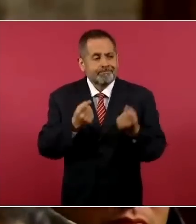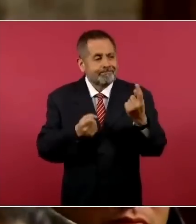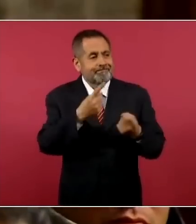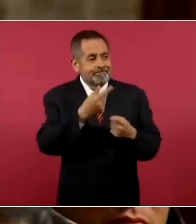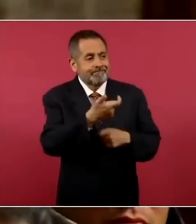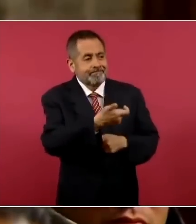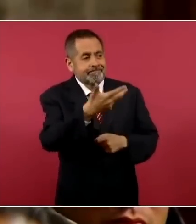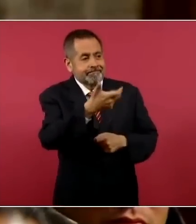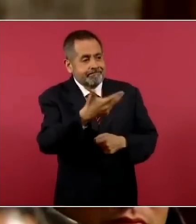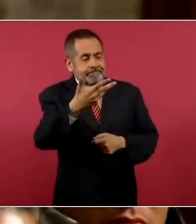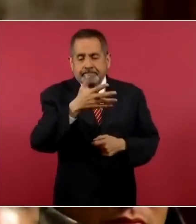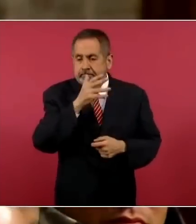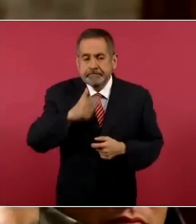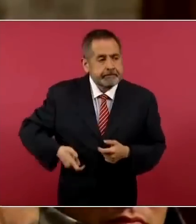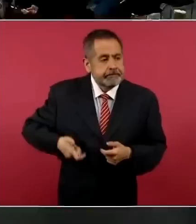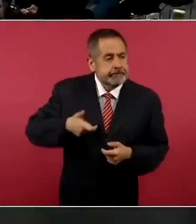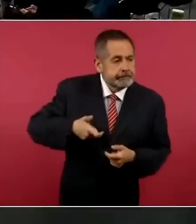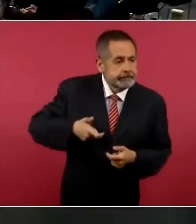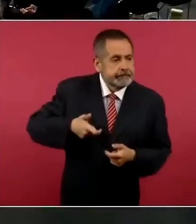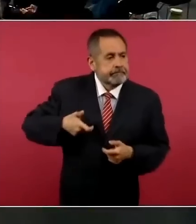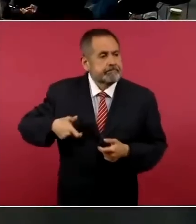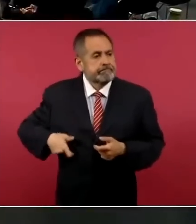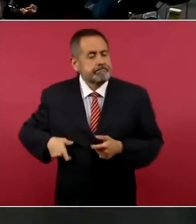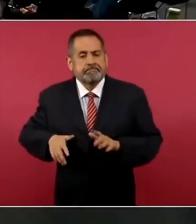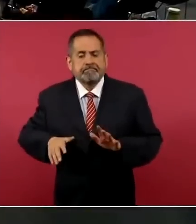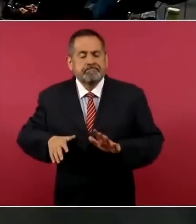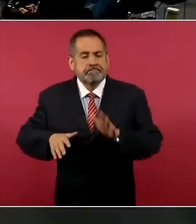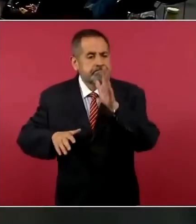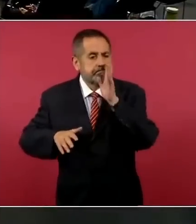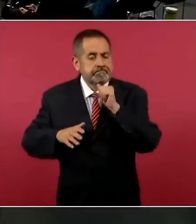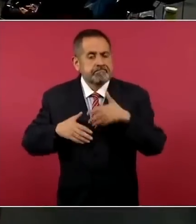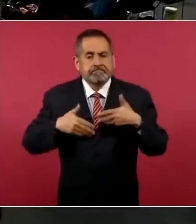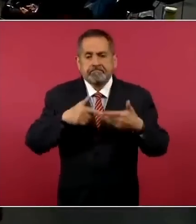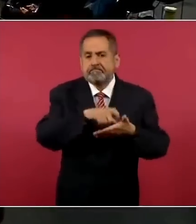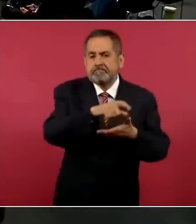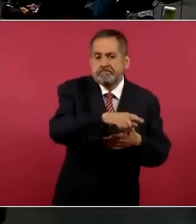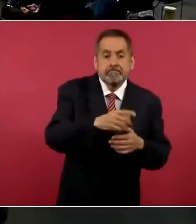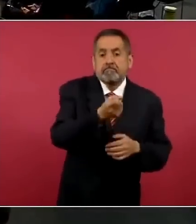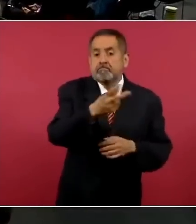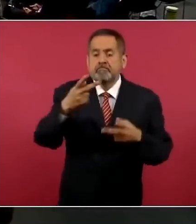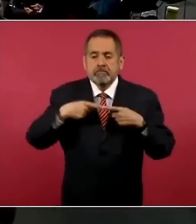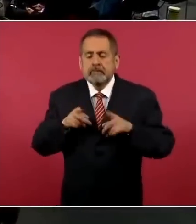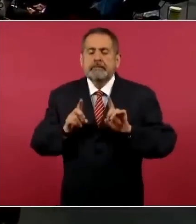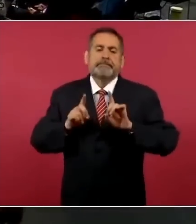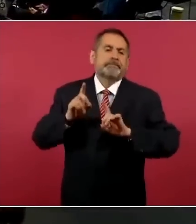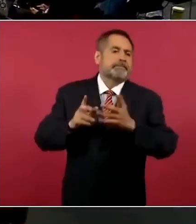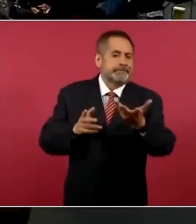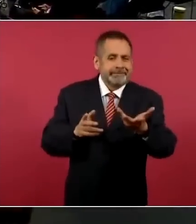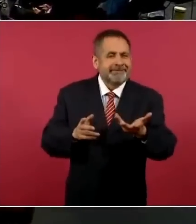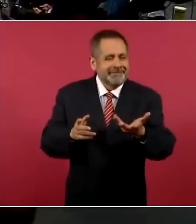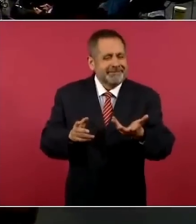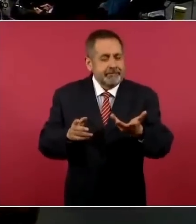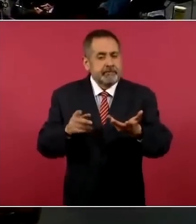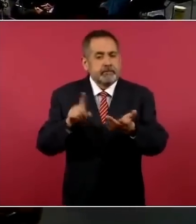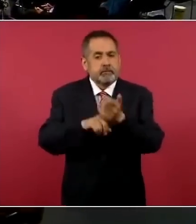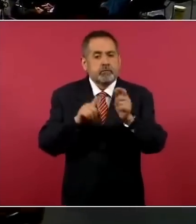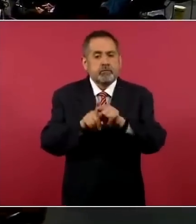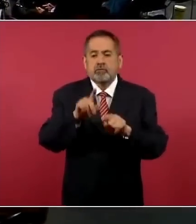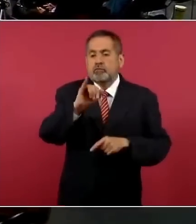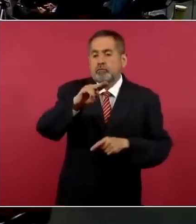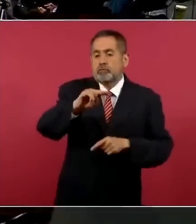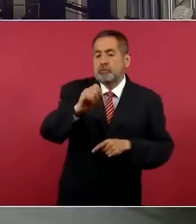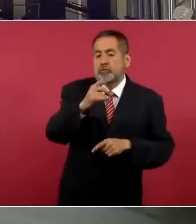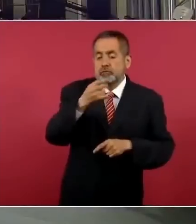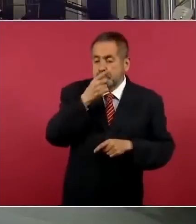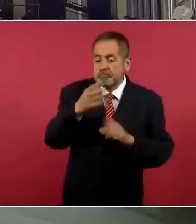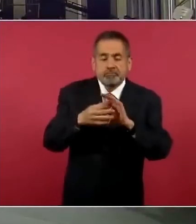y hasta el ánimo de los consumidores, y ahí está el índice de confianza que también se vio afectado por parte medido del INEGI, que